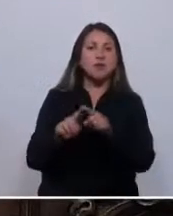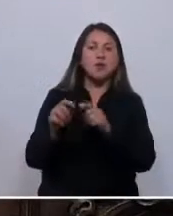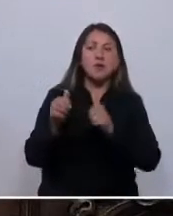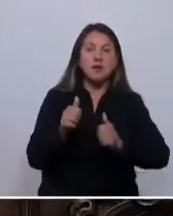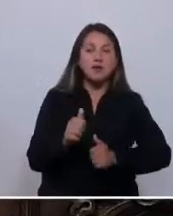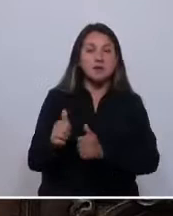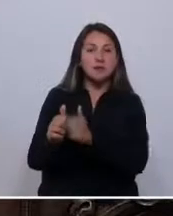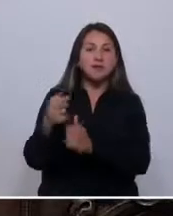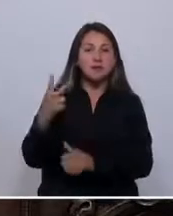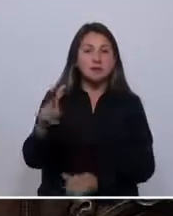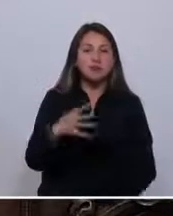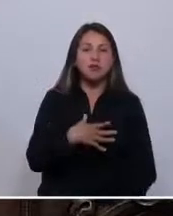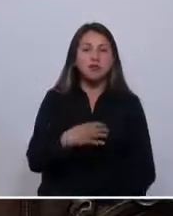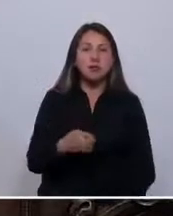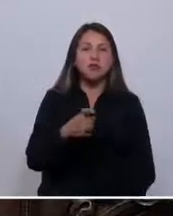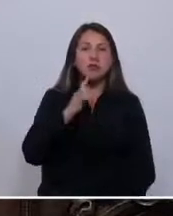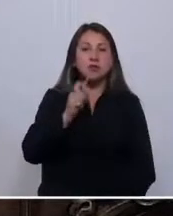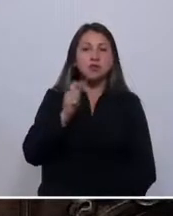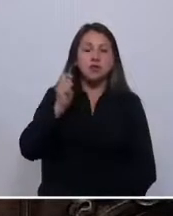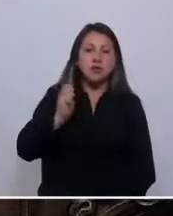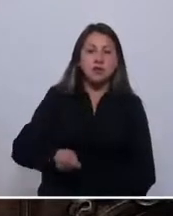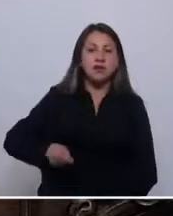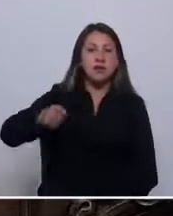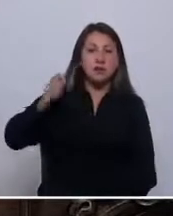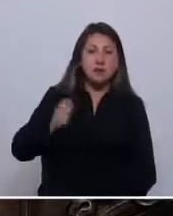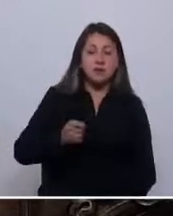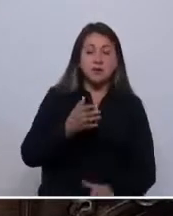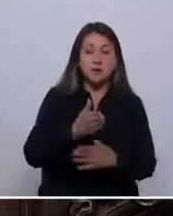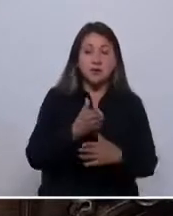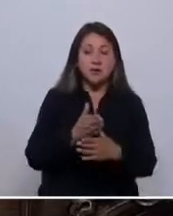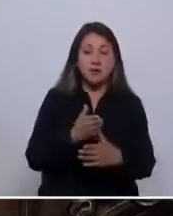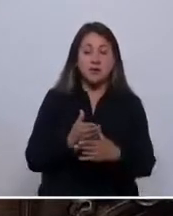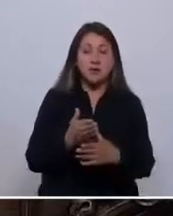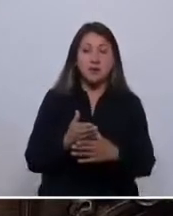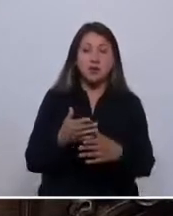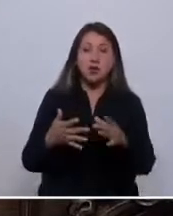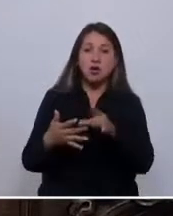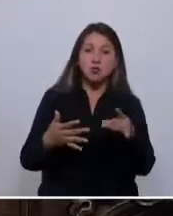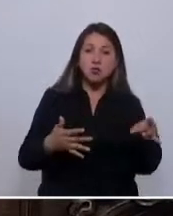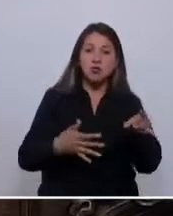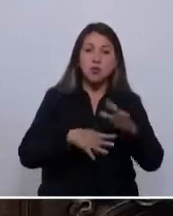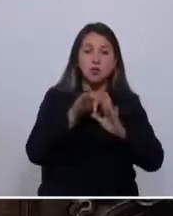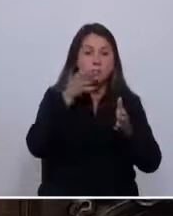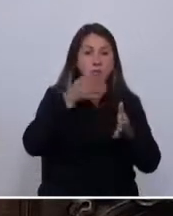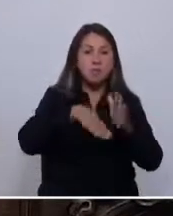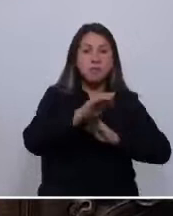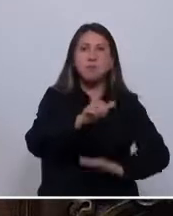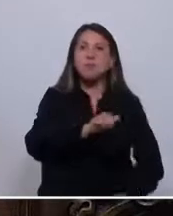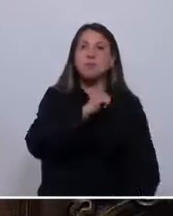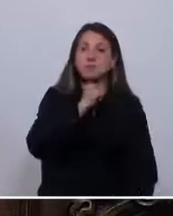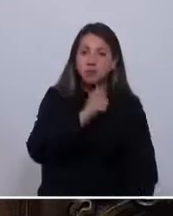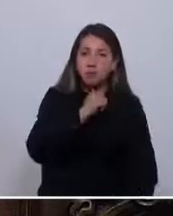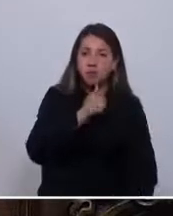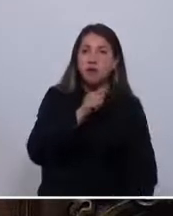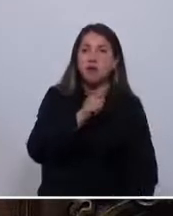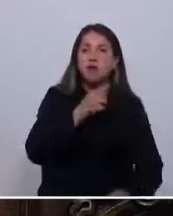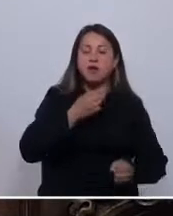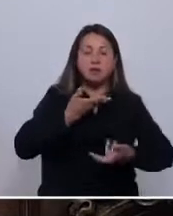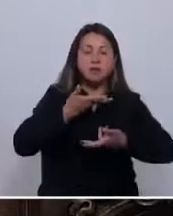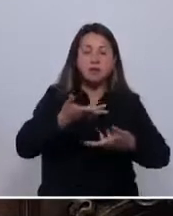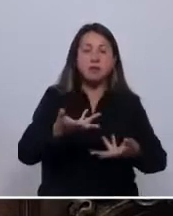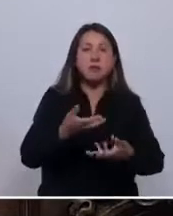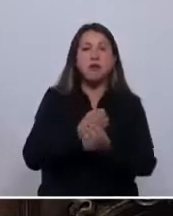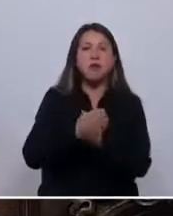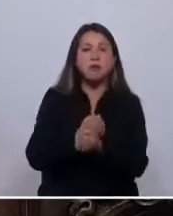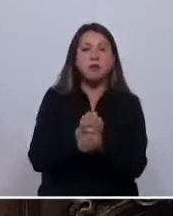el hijo del carpintero, aquel que hizo una opción radical por los más pobres, que proclamó el amor y la